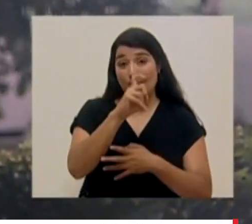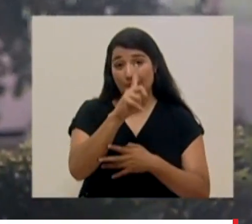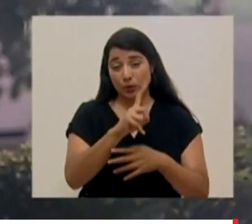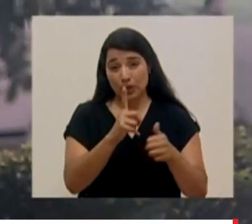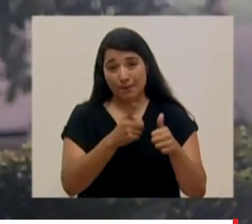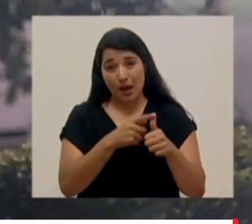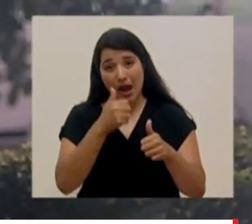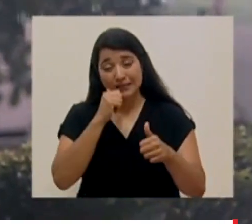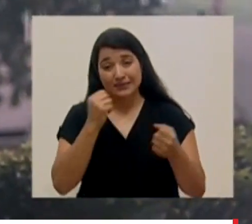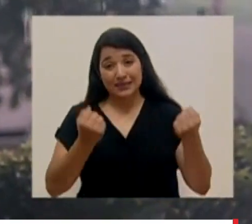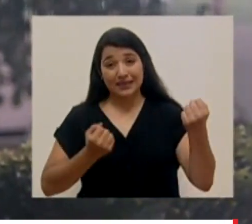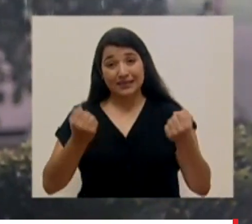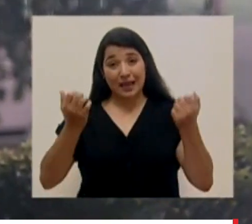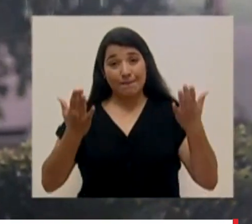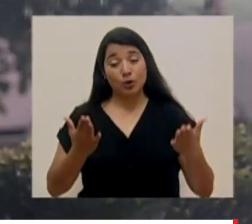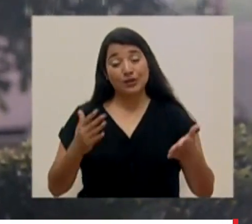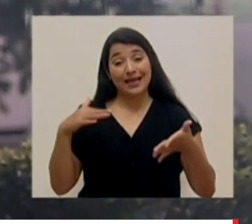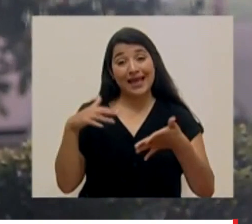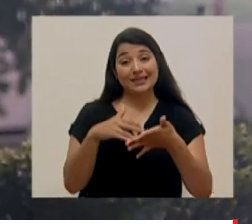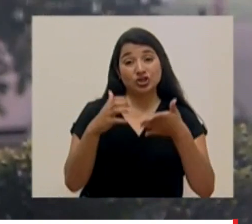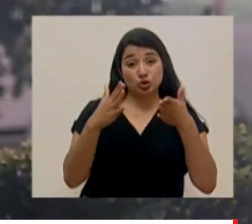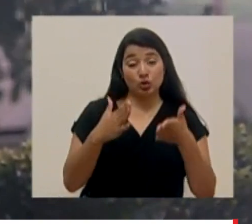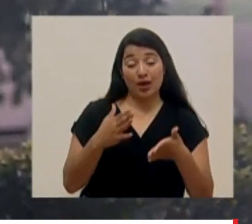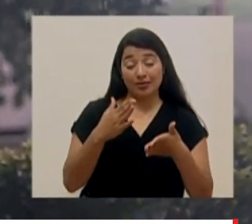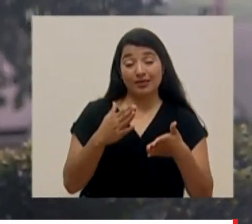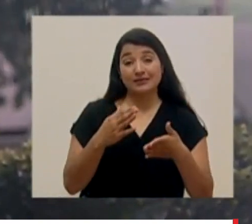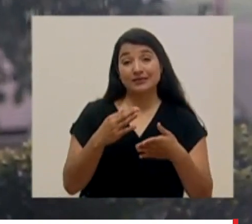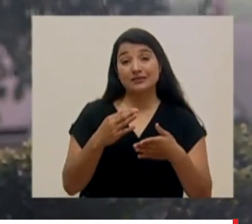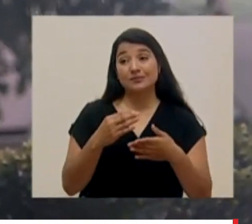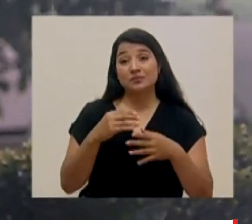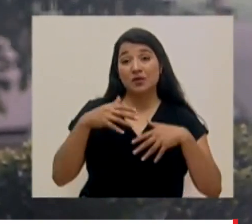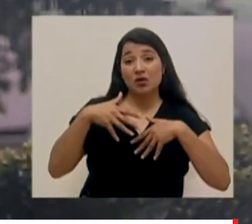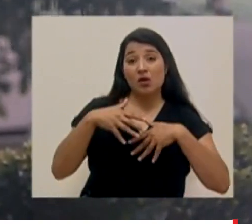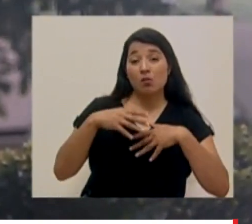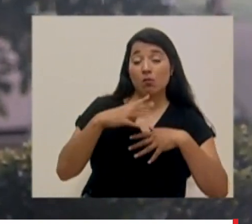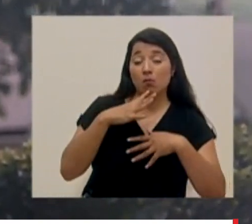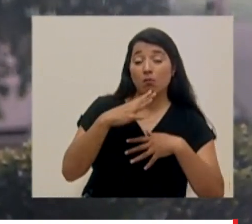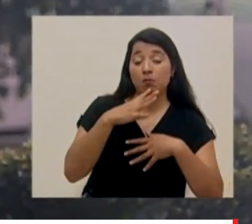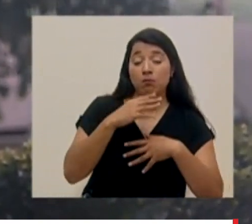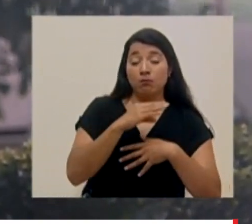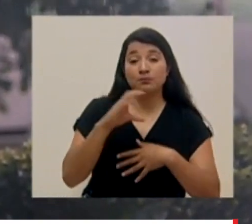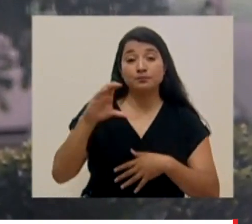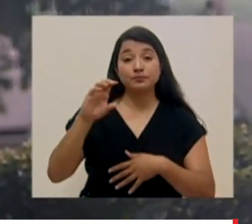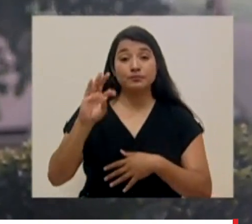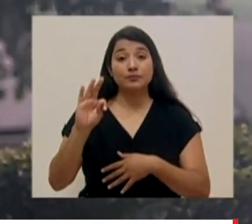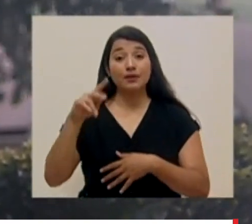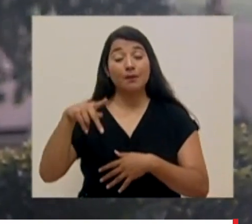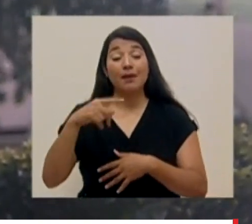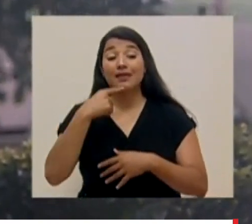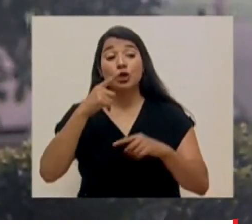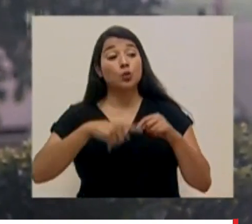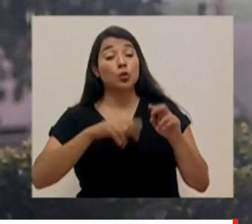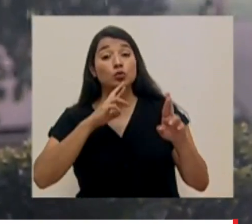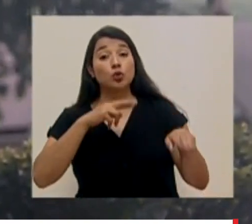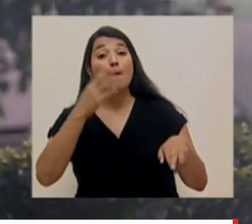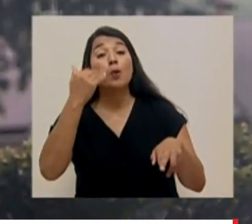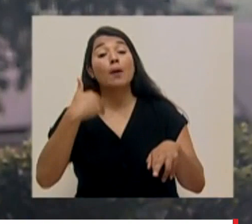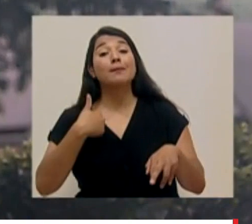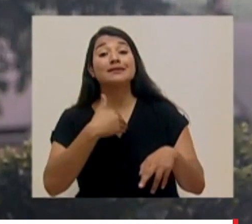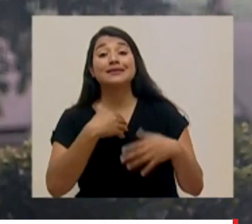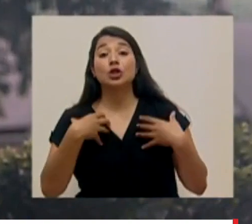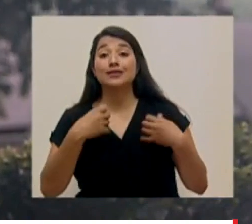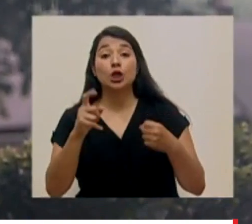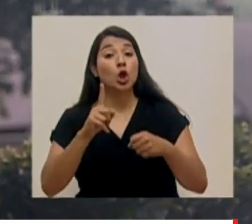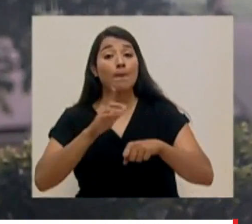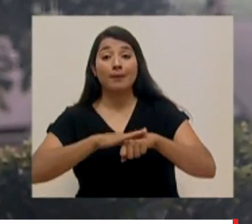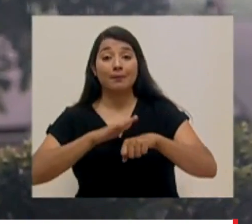los transportistas de estudiantes se manifestaron y el CTP indicó que no les puede dar una respuesta porque es el Ministerio de Salud quien no da luz verde para que ellos vuelvan a